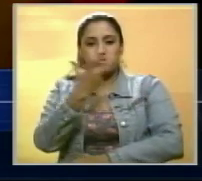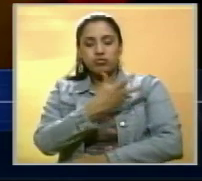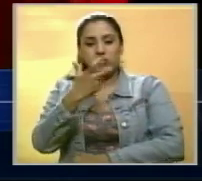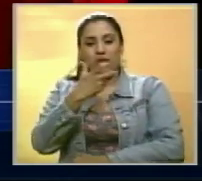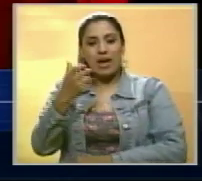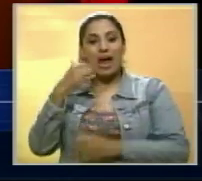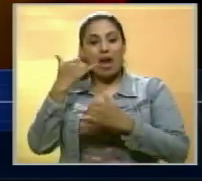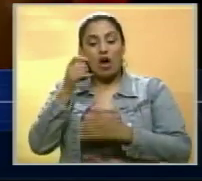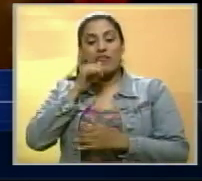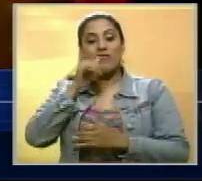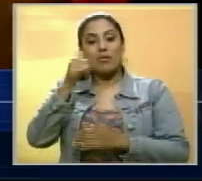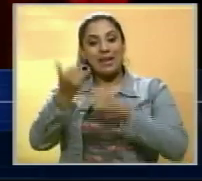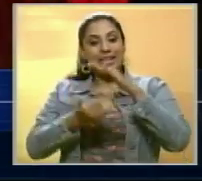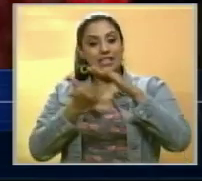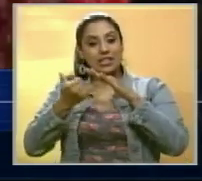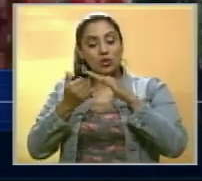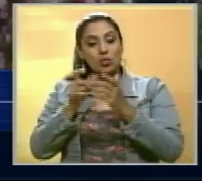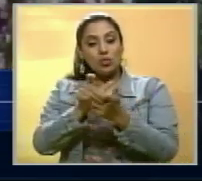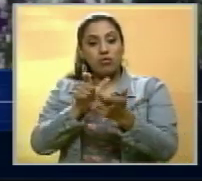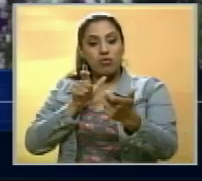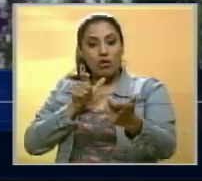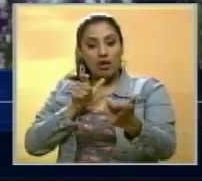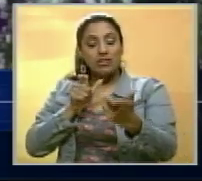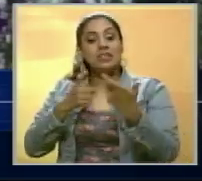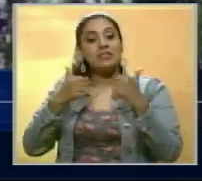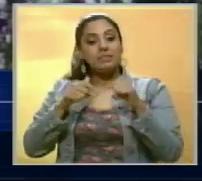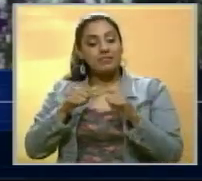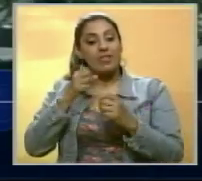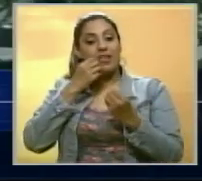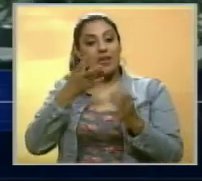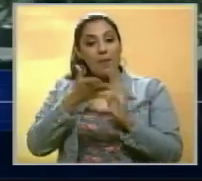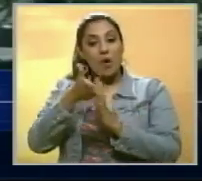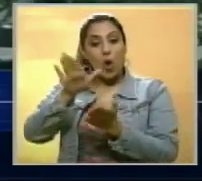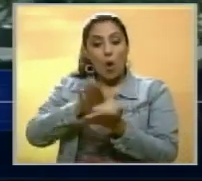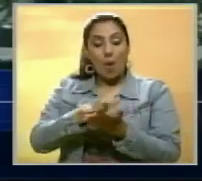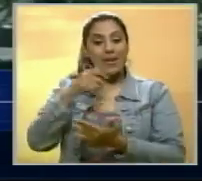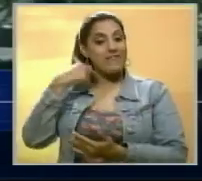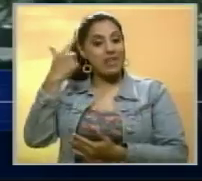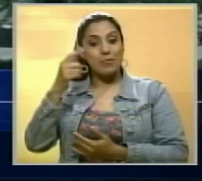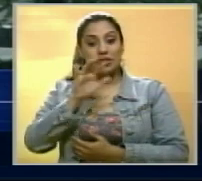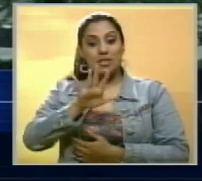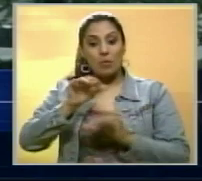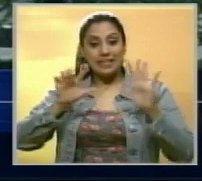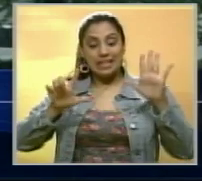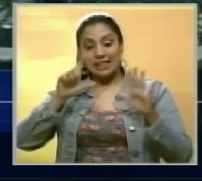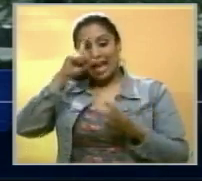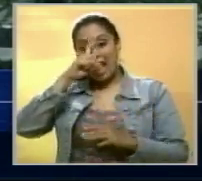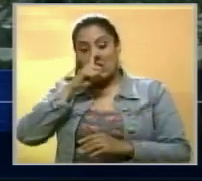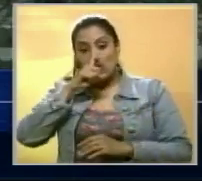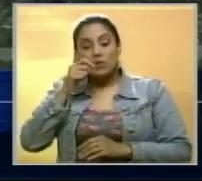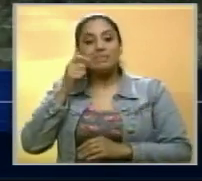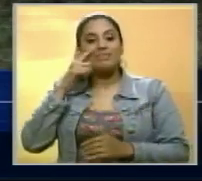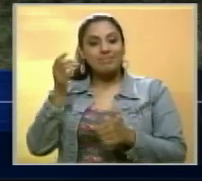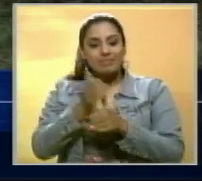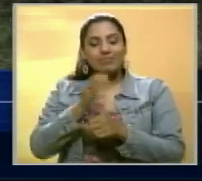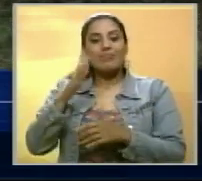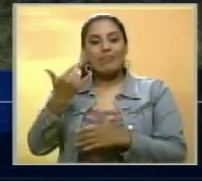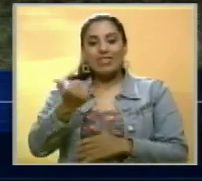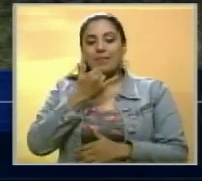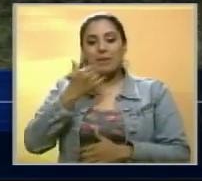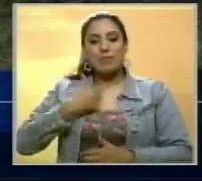analgésicos, así lo informó el Instituto Forense de Minnesota. Según la fuente, la muerte de la estrella de 57 años de edad fue causada por